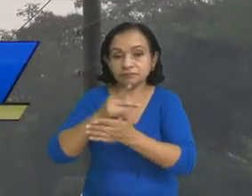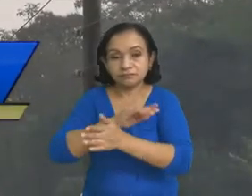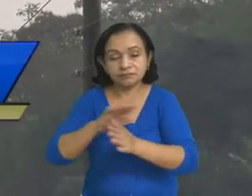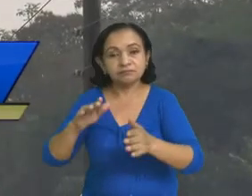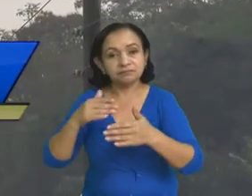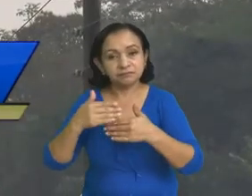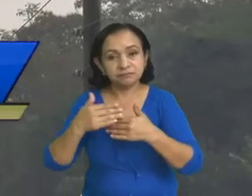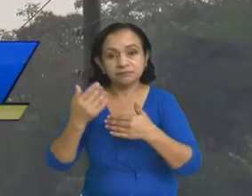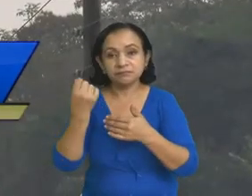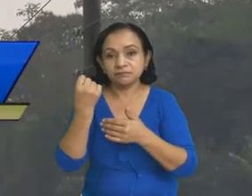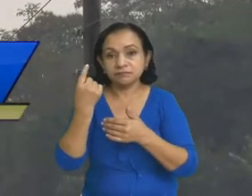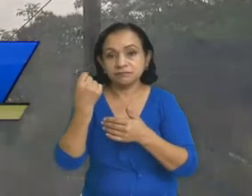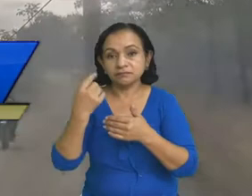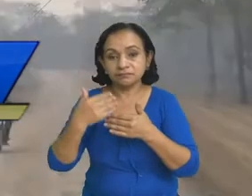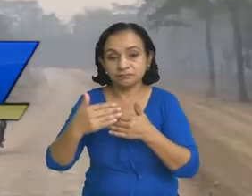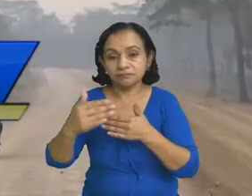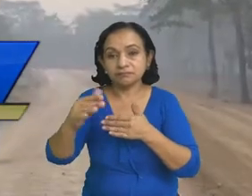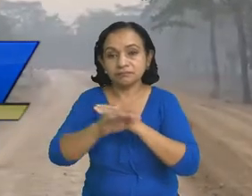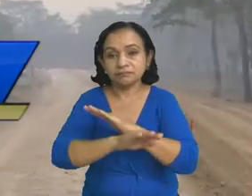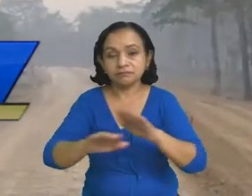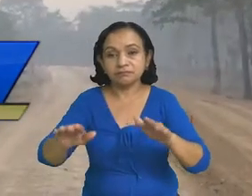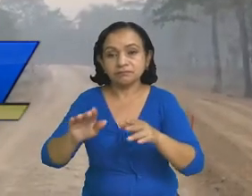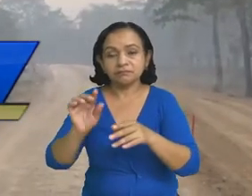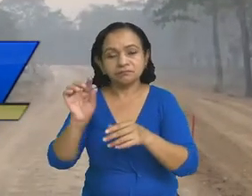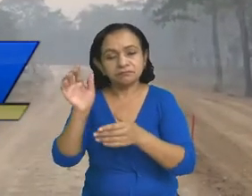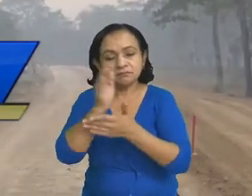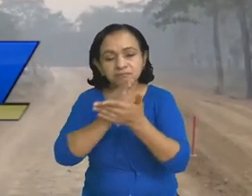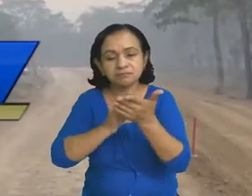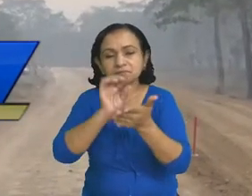y lo que hace falta por finalizar es poco.